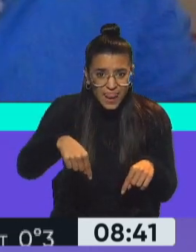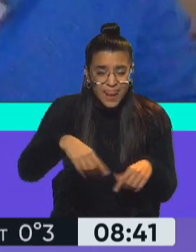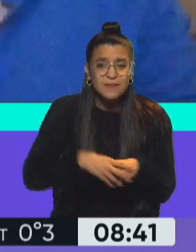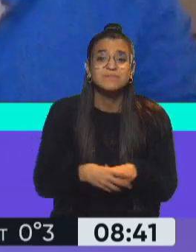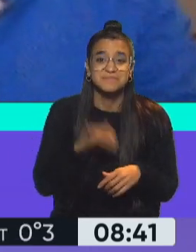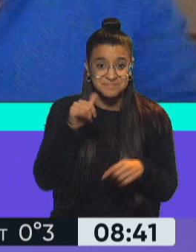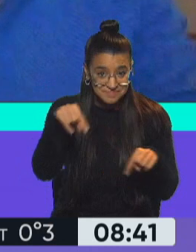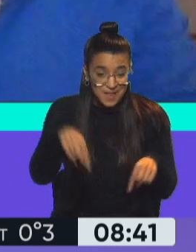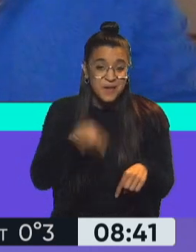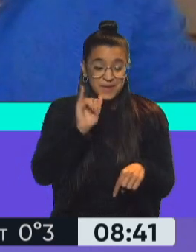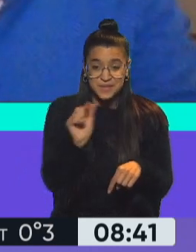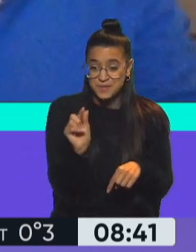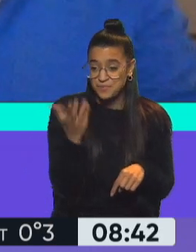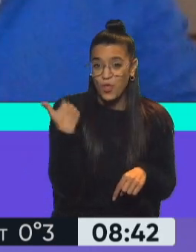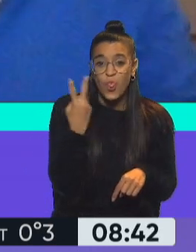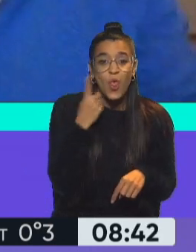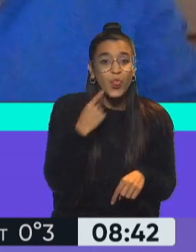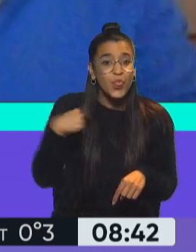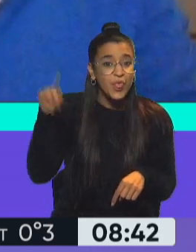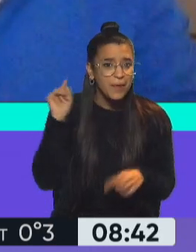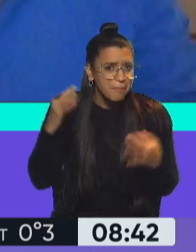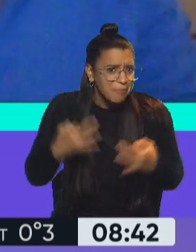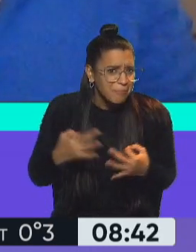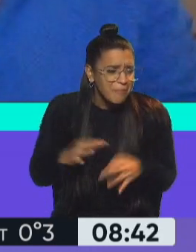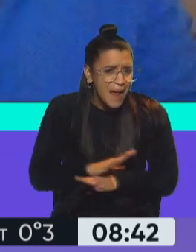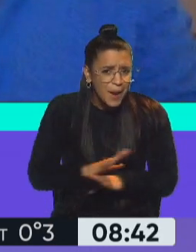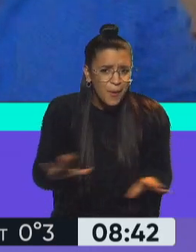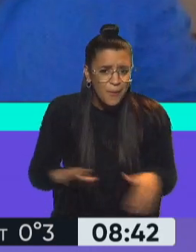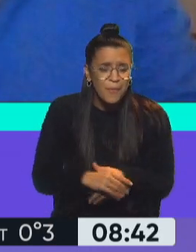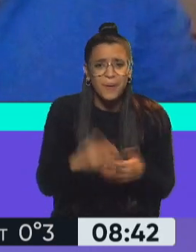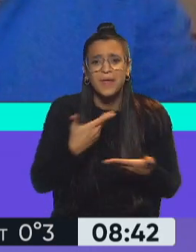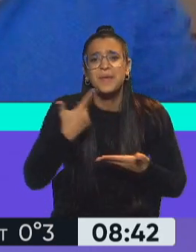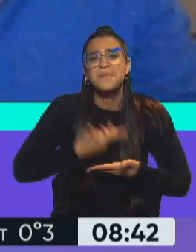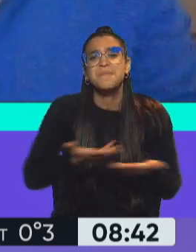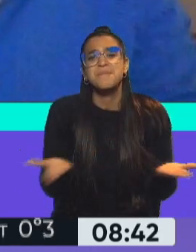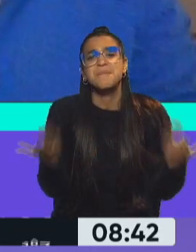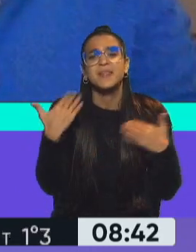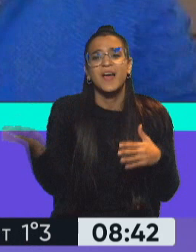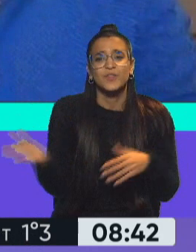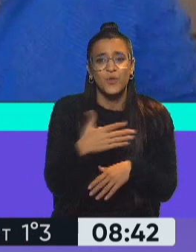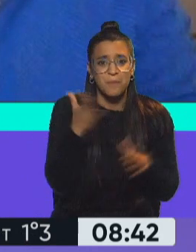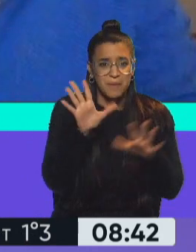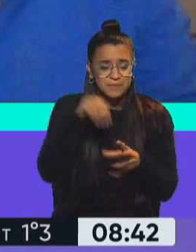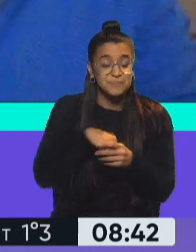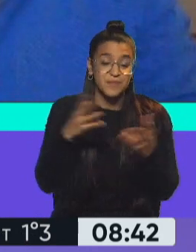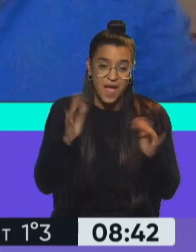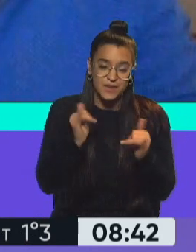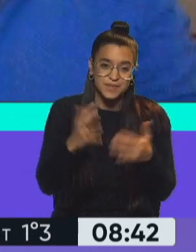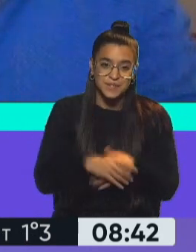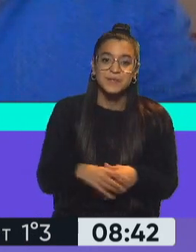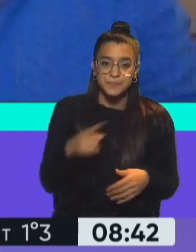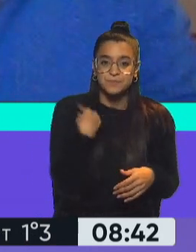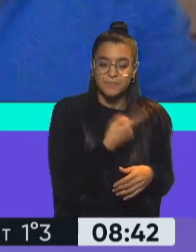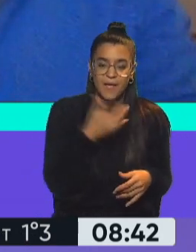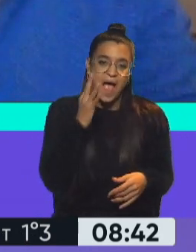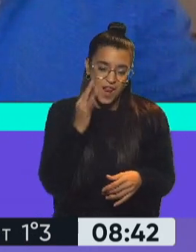Es reactual. Es de hace 2 días cuando lanzó este video invitando a todos a que participen. Claro que sí. Bueno, intentaremos